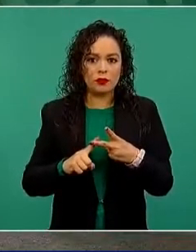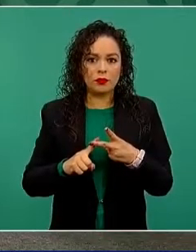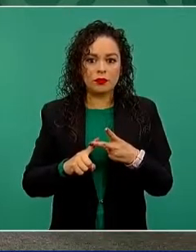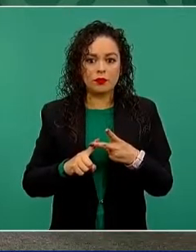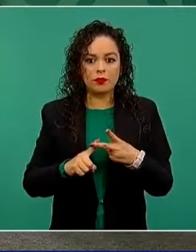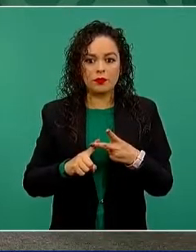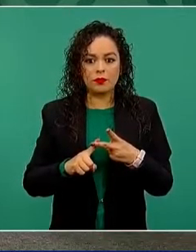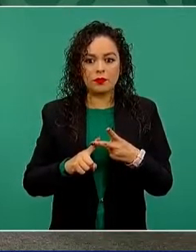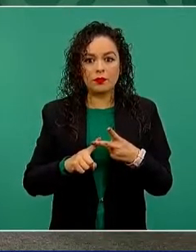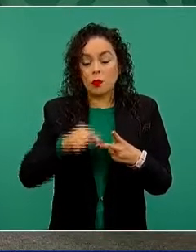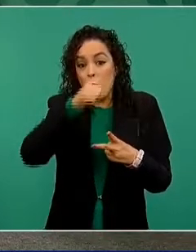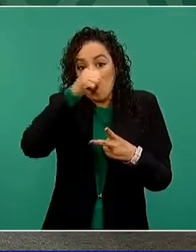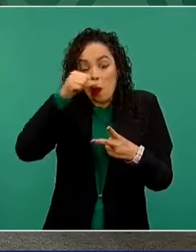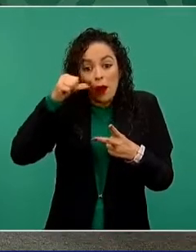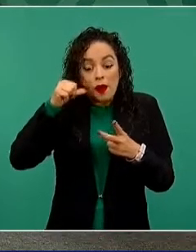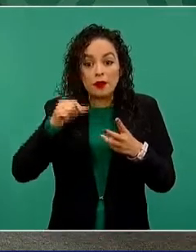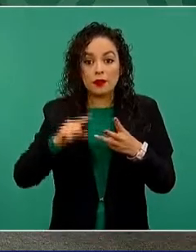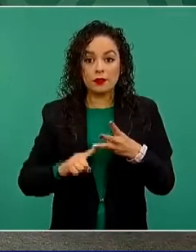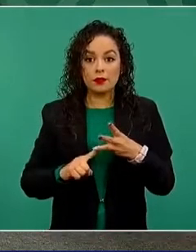como Juárez,